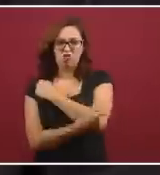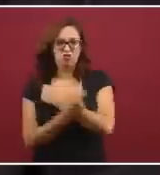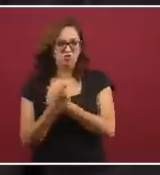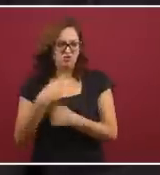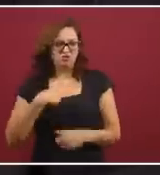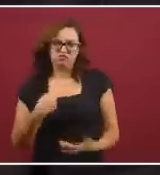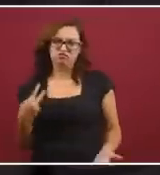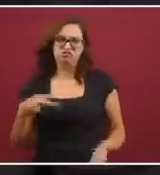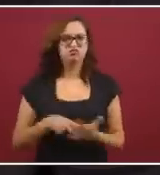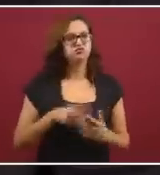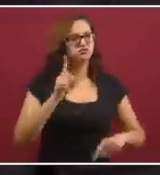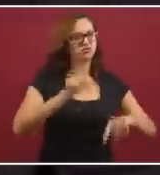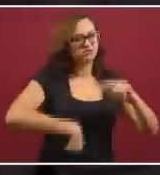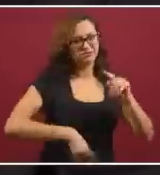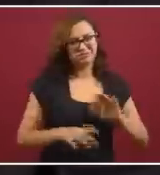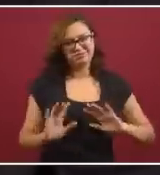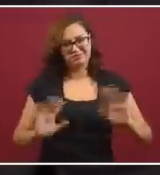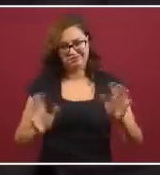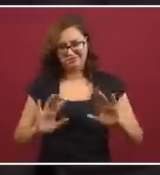judicial